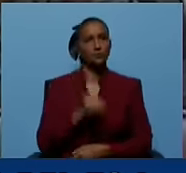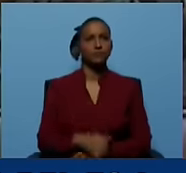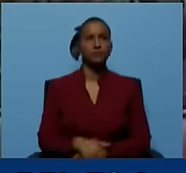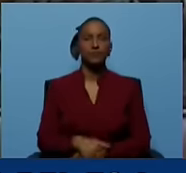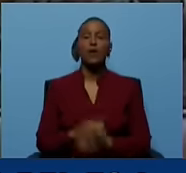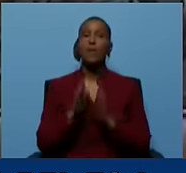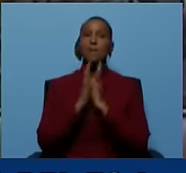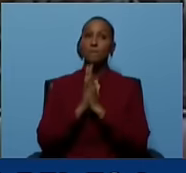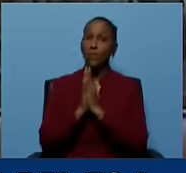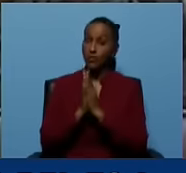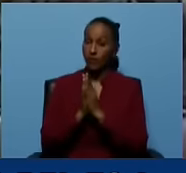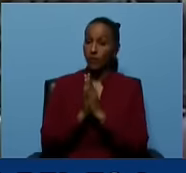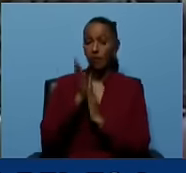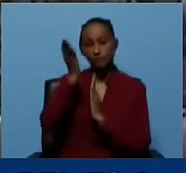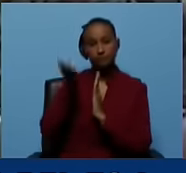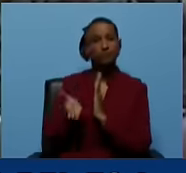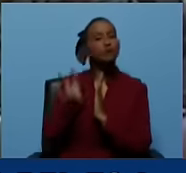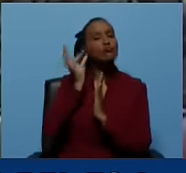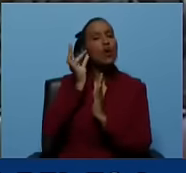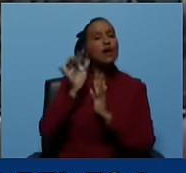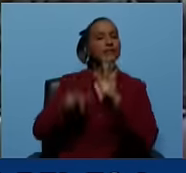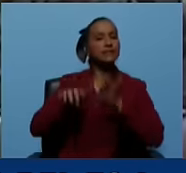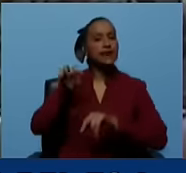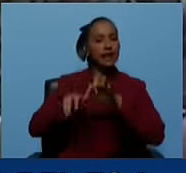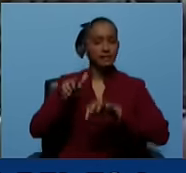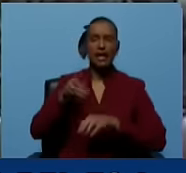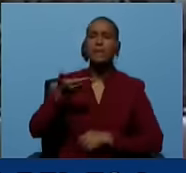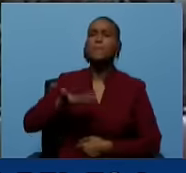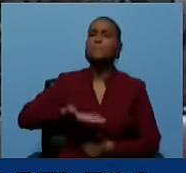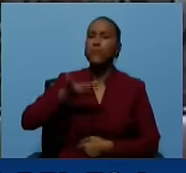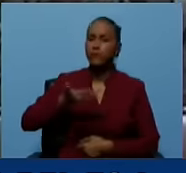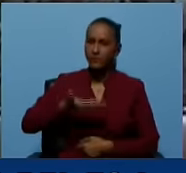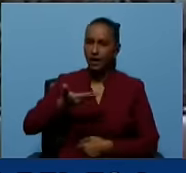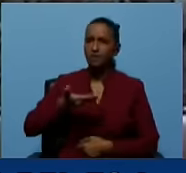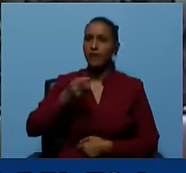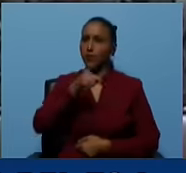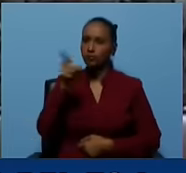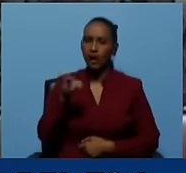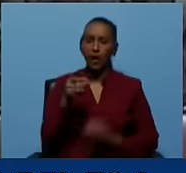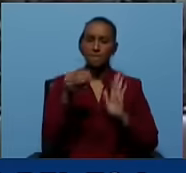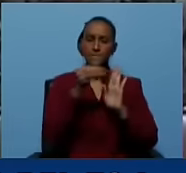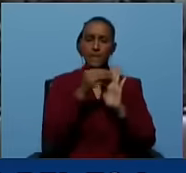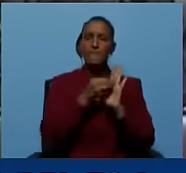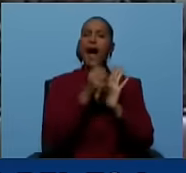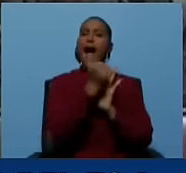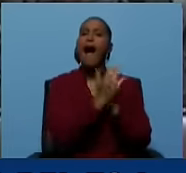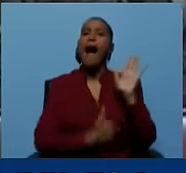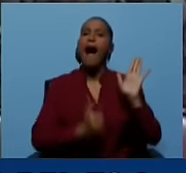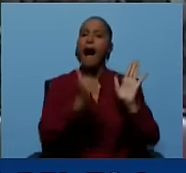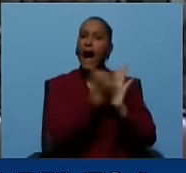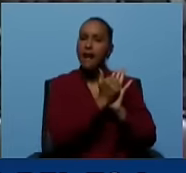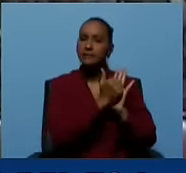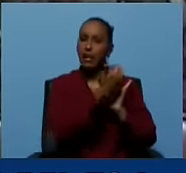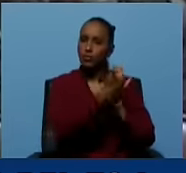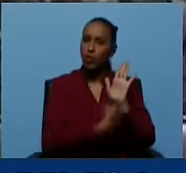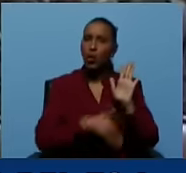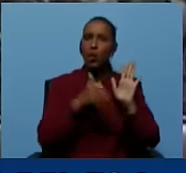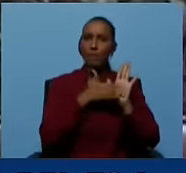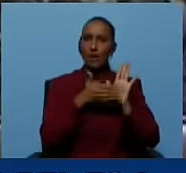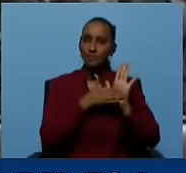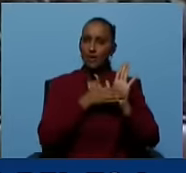Por favor, ciudadana secretaria, es importante que conste en acta su